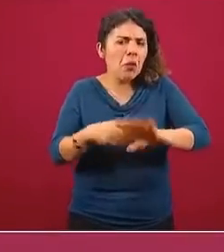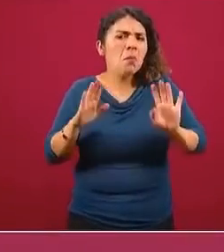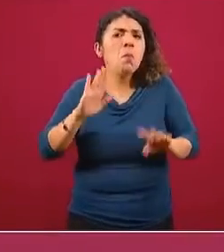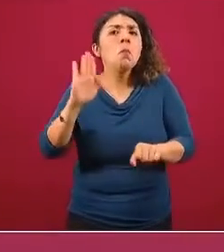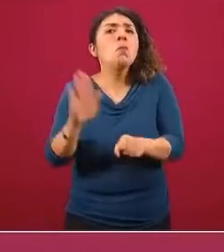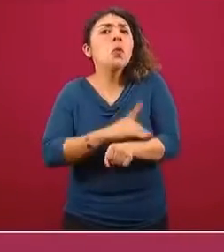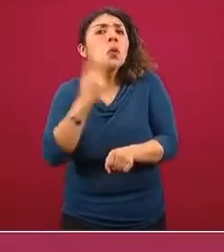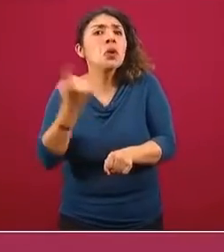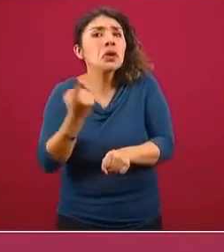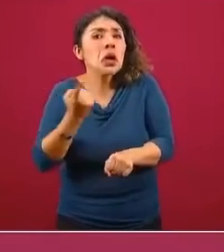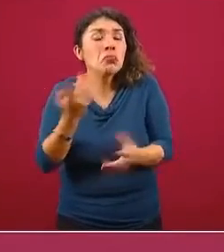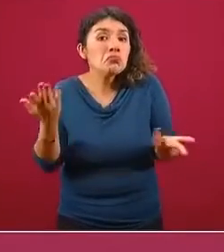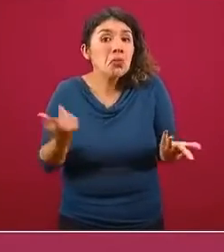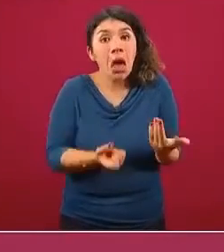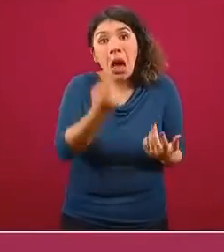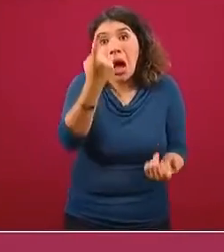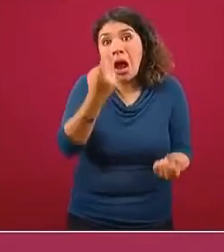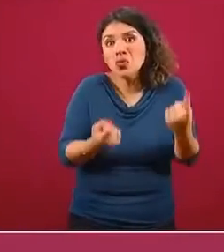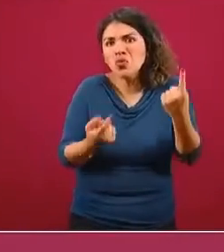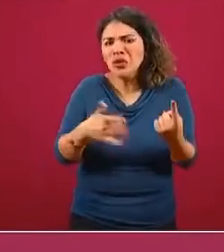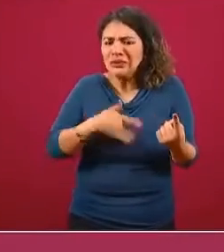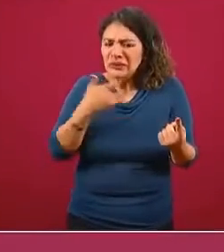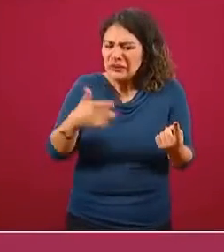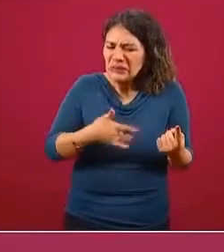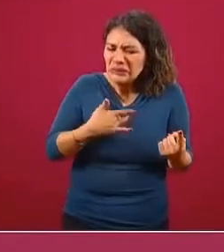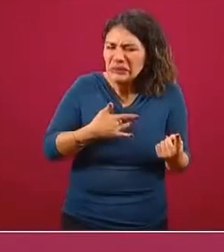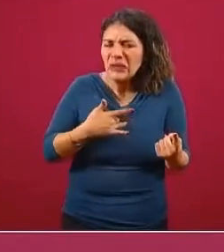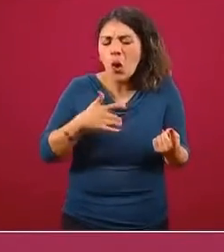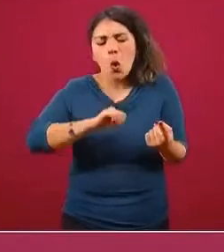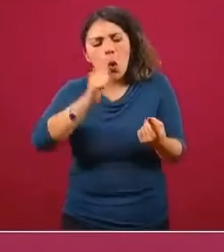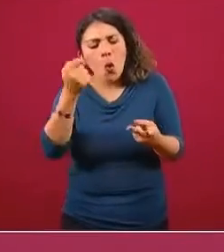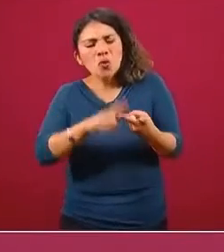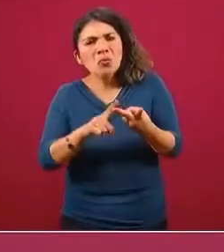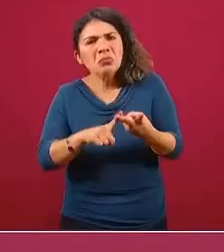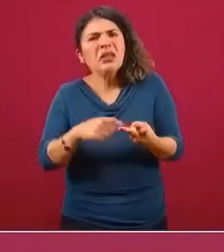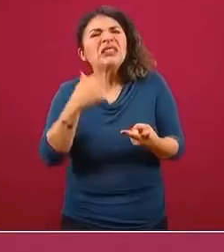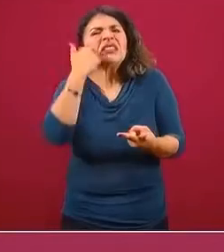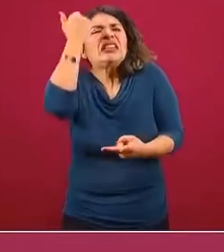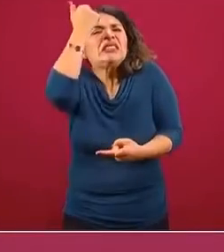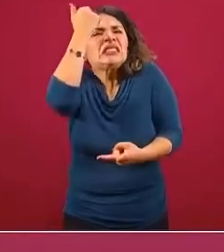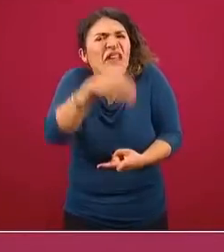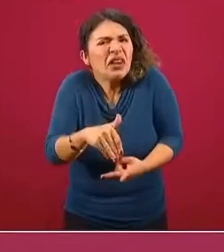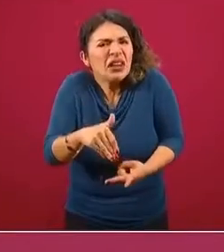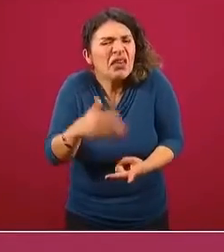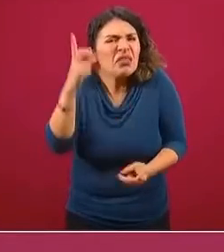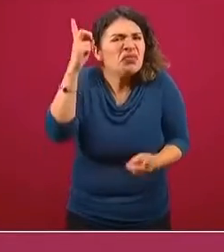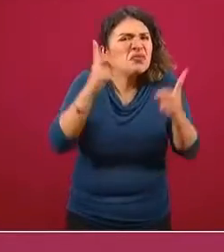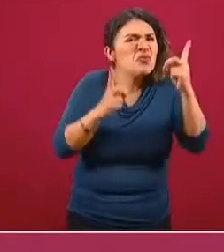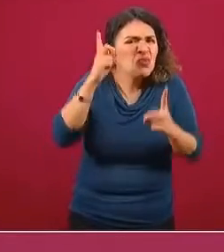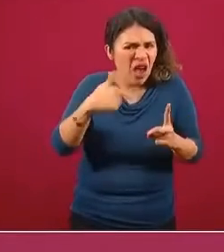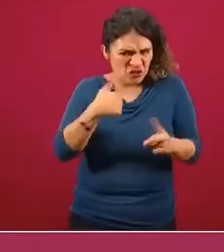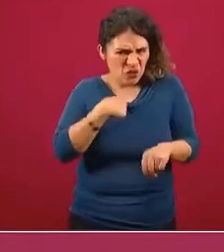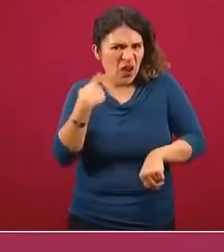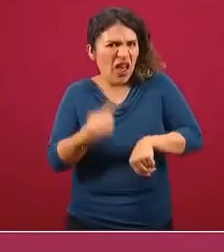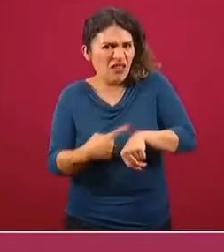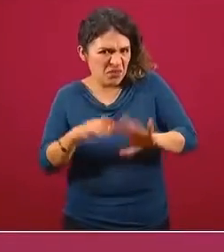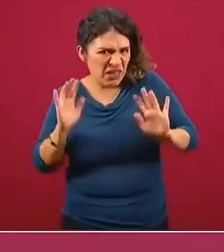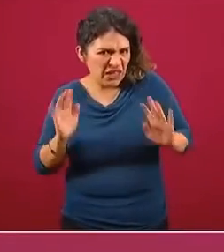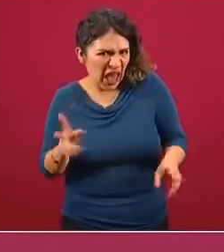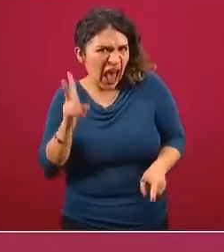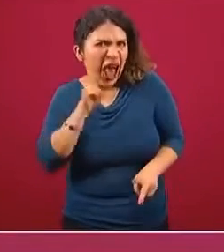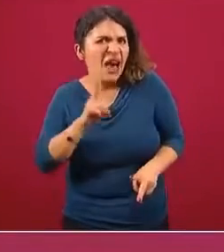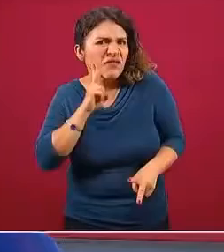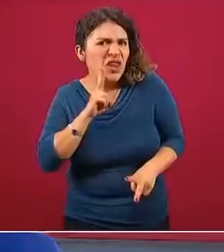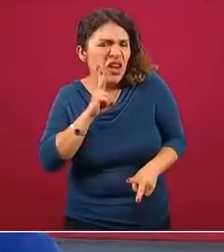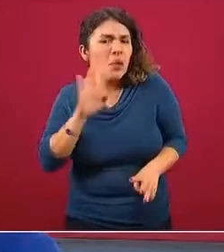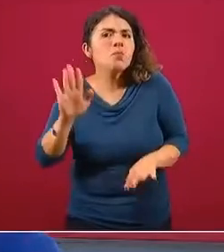motivación? Algunos, tener síntomas. Otros, la inquietud de tener o no la infección,